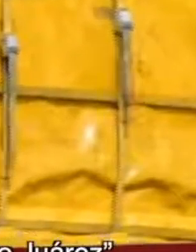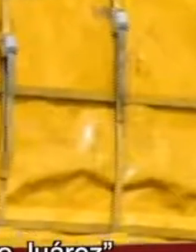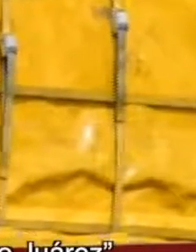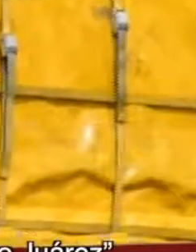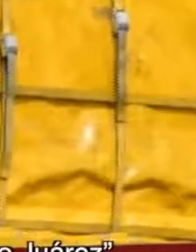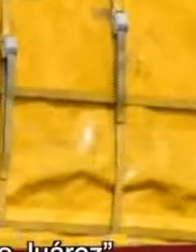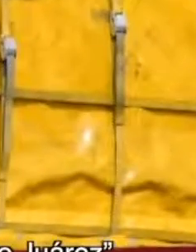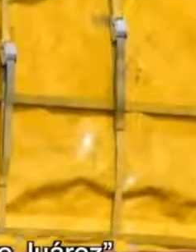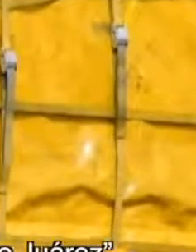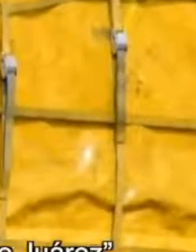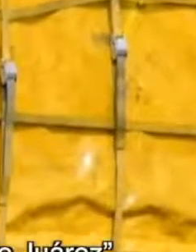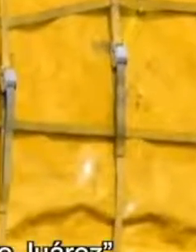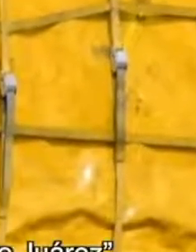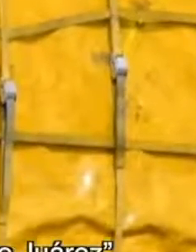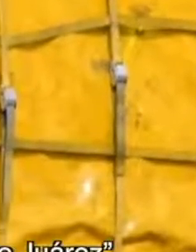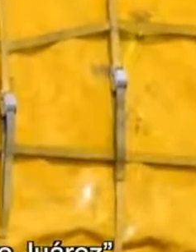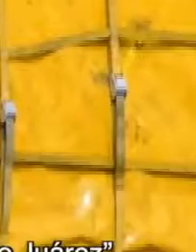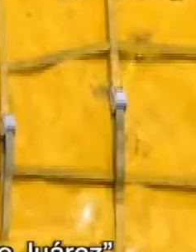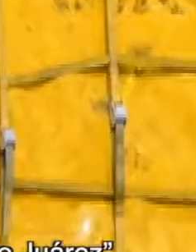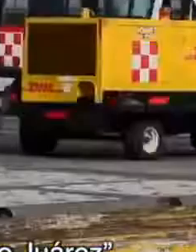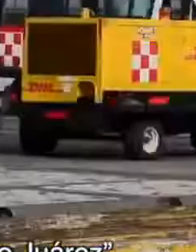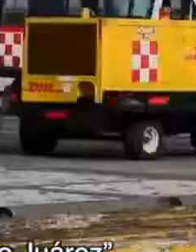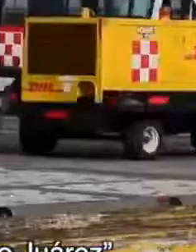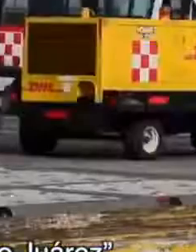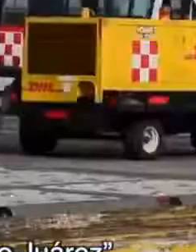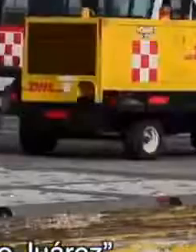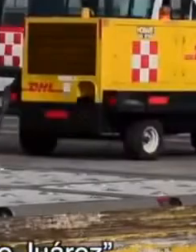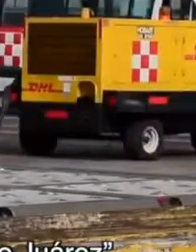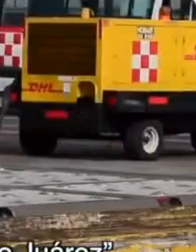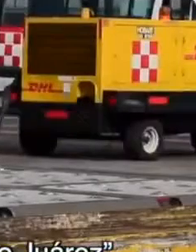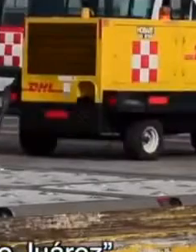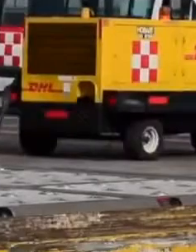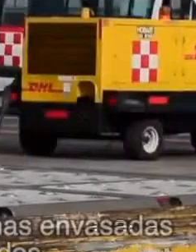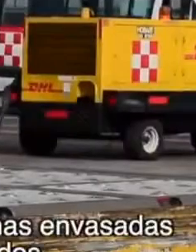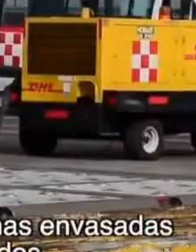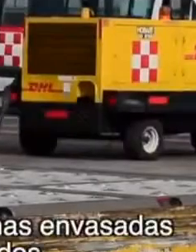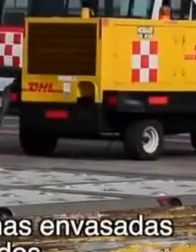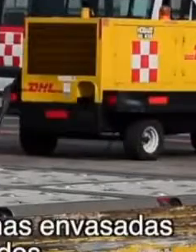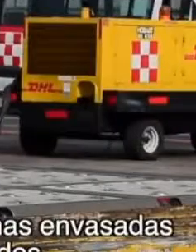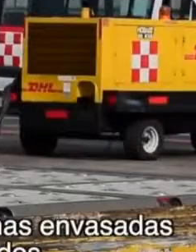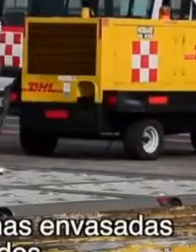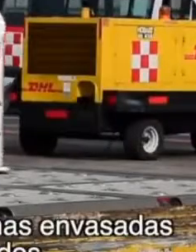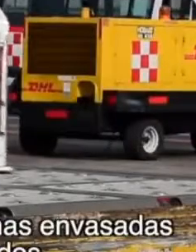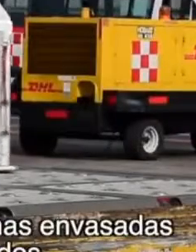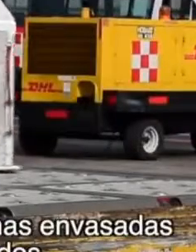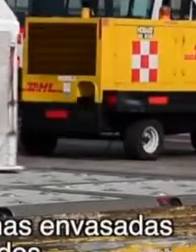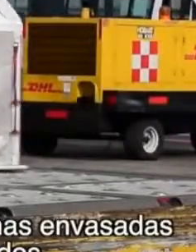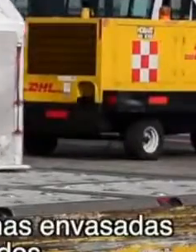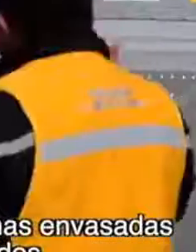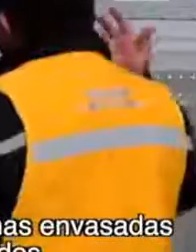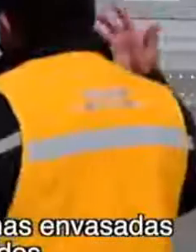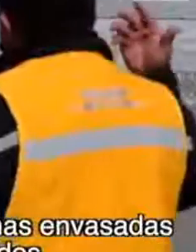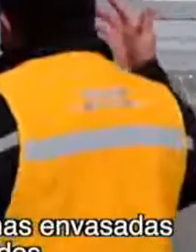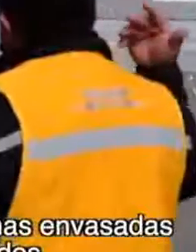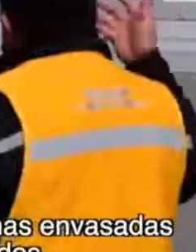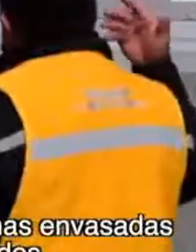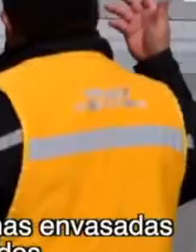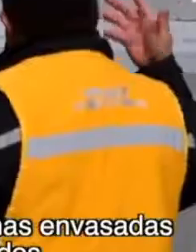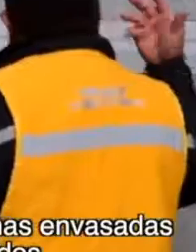de mayo arribaron al Aeropuerto Internacional de la Ciudad de México Benito Juárez 3 embarques con un total de